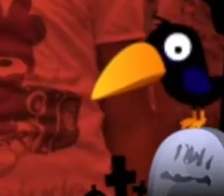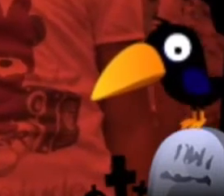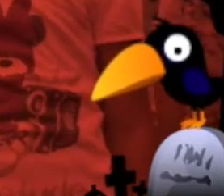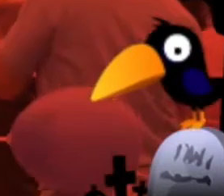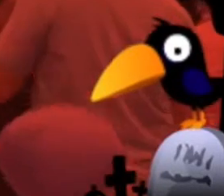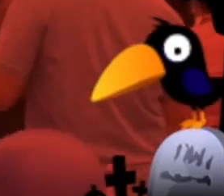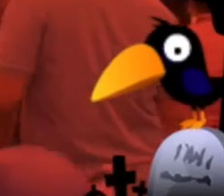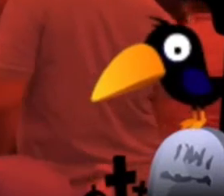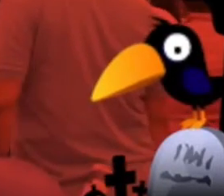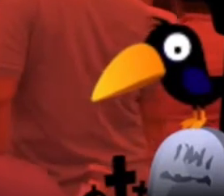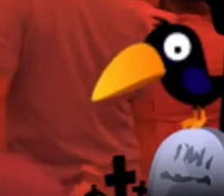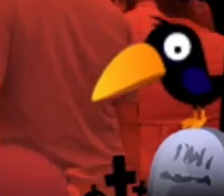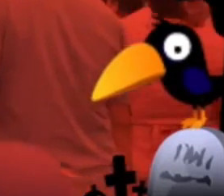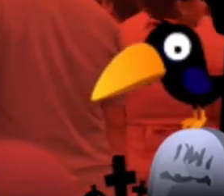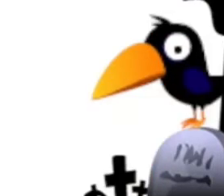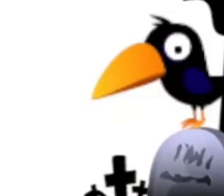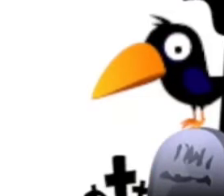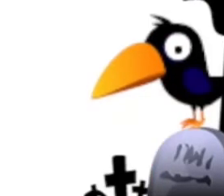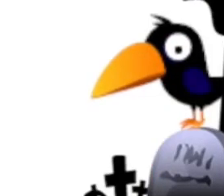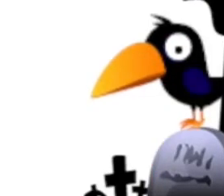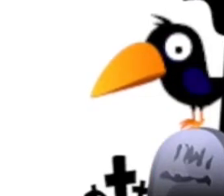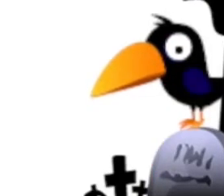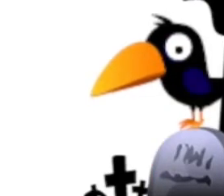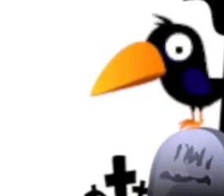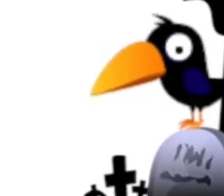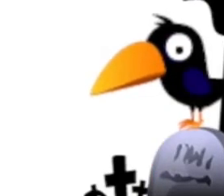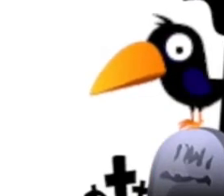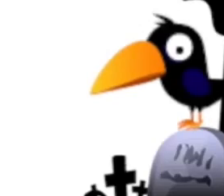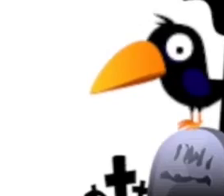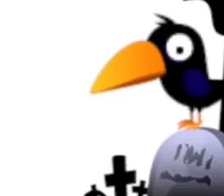feliz en Barranca Bermeja sí es posible.